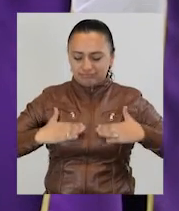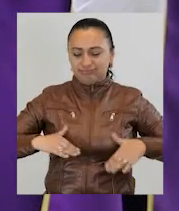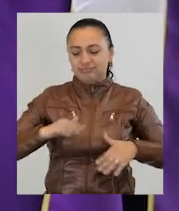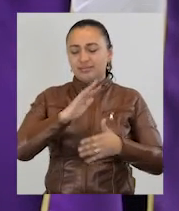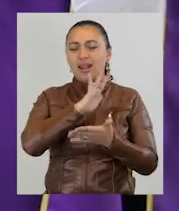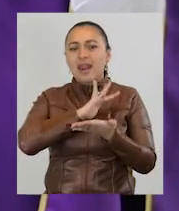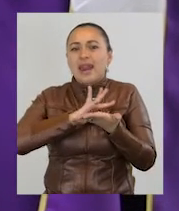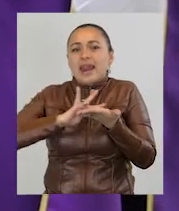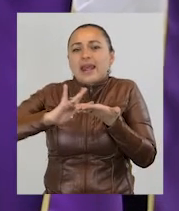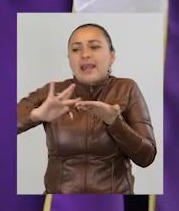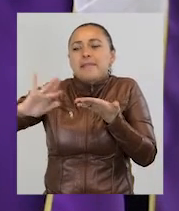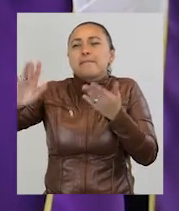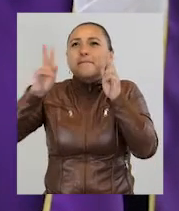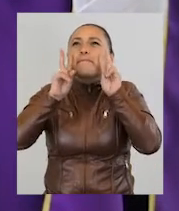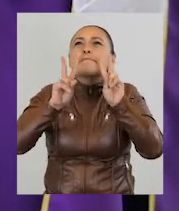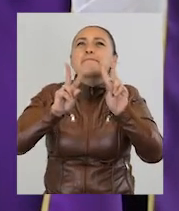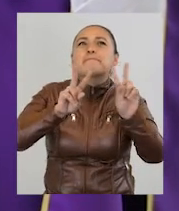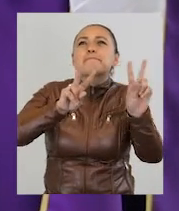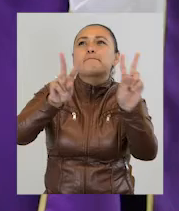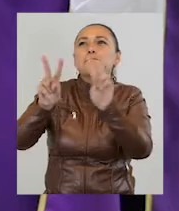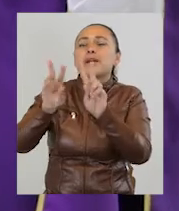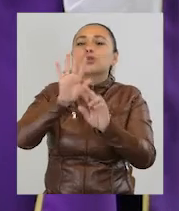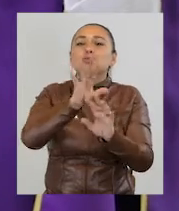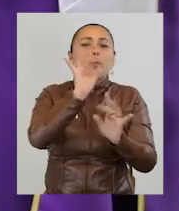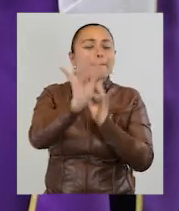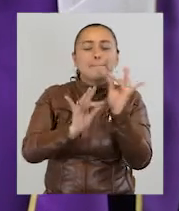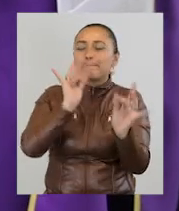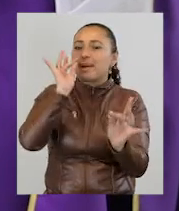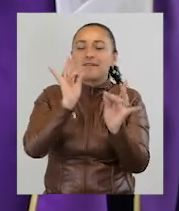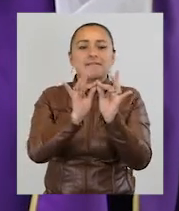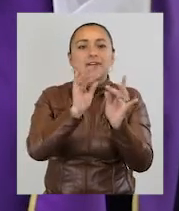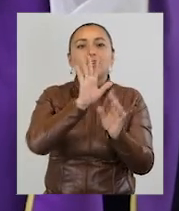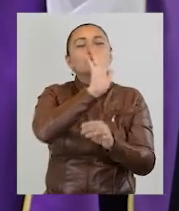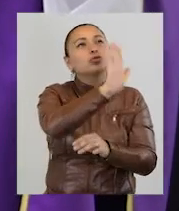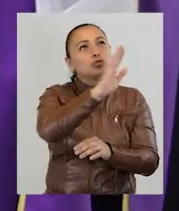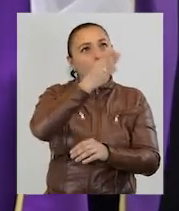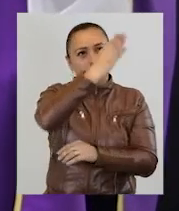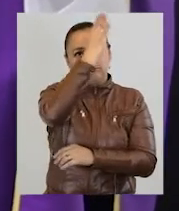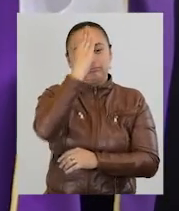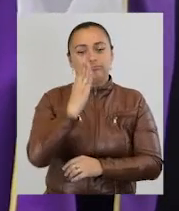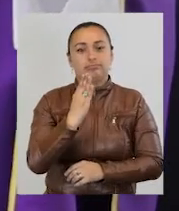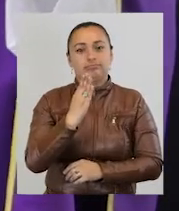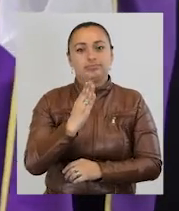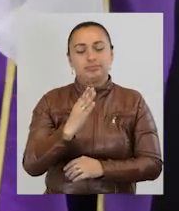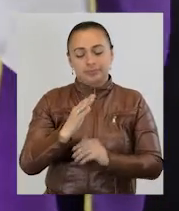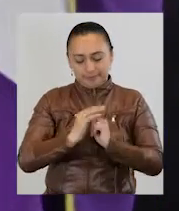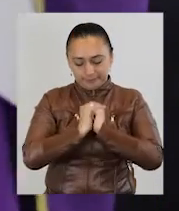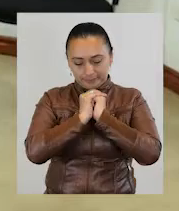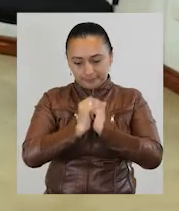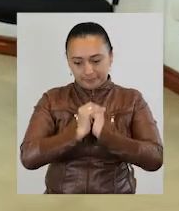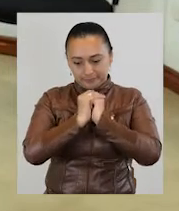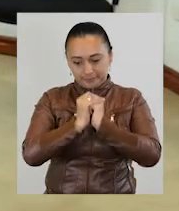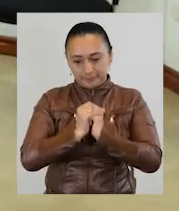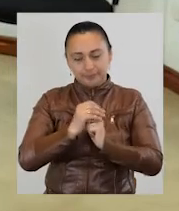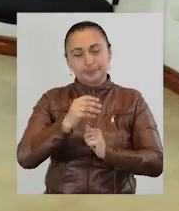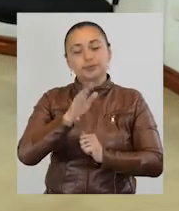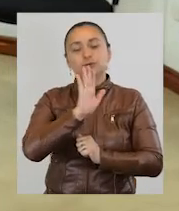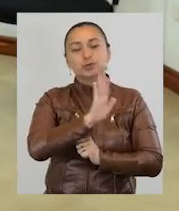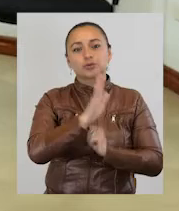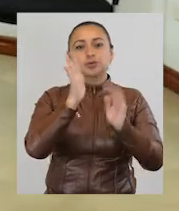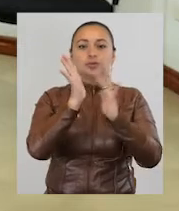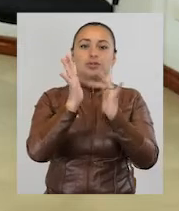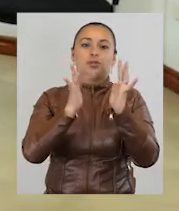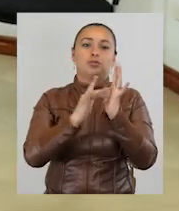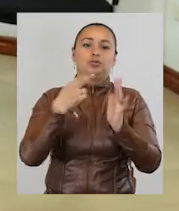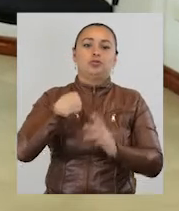tu gloria con mirada limpia, en la perfección de tus obras. Te lo pedimos por